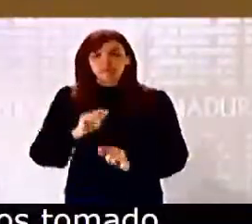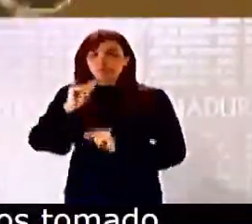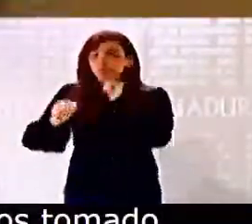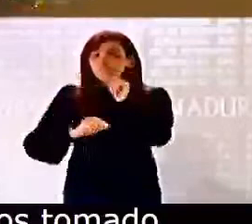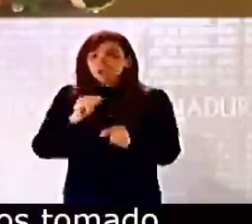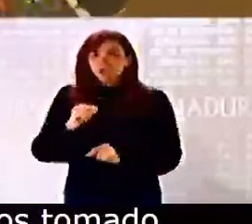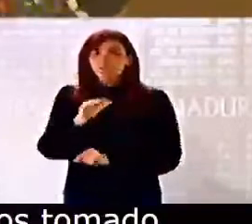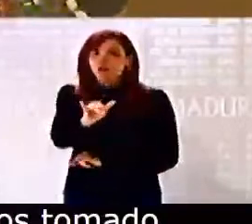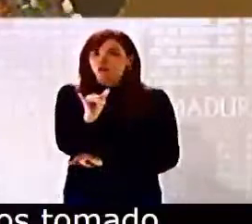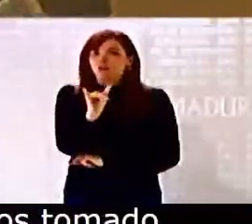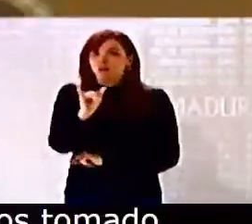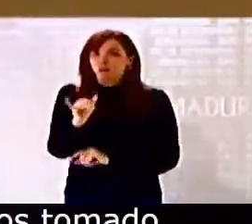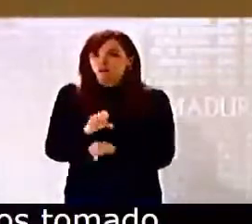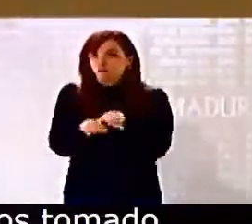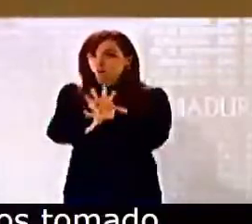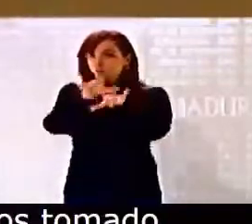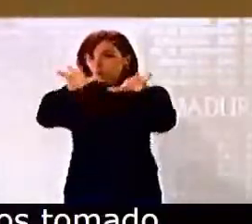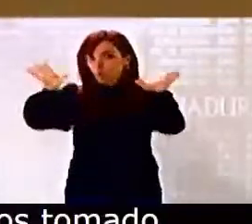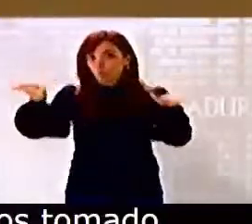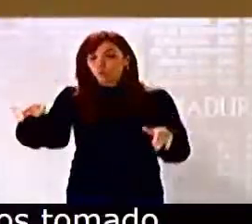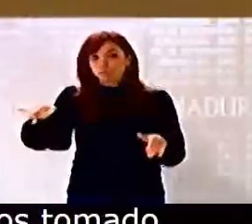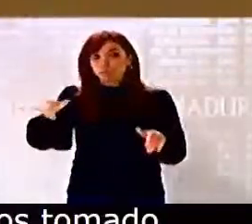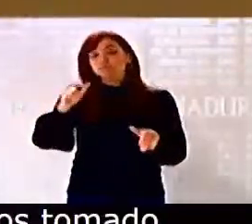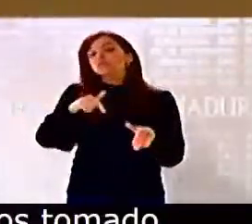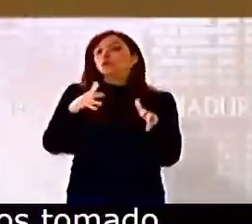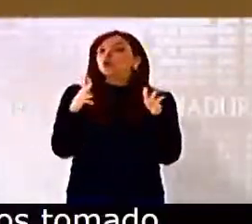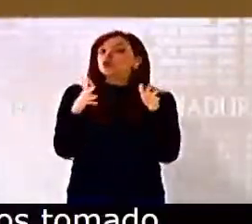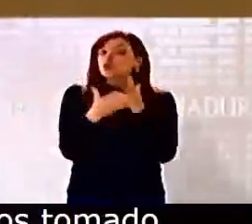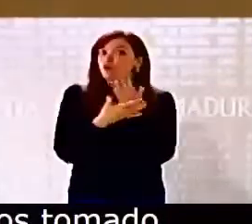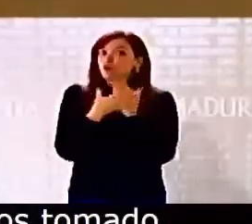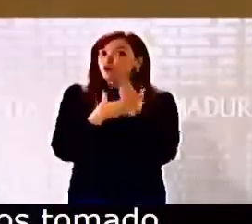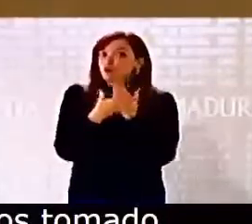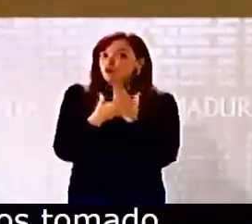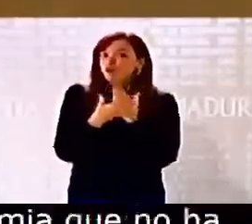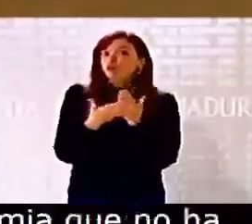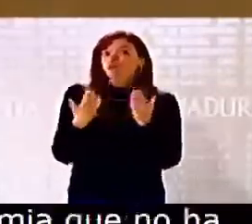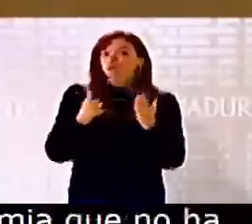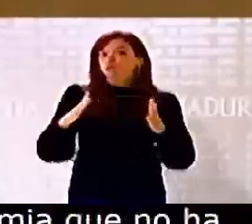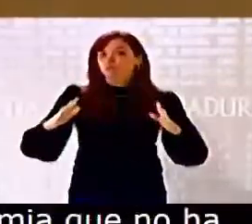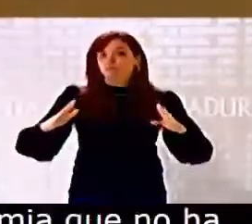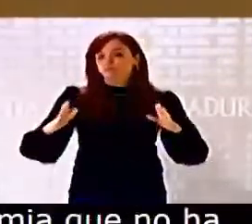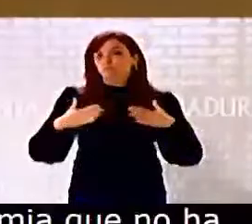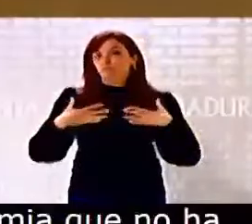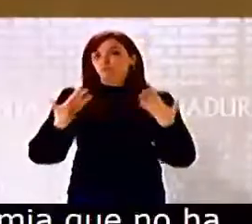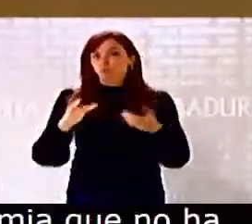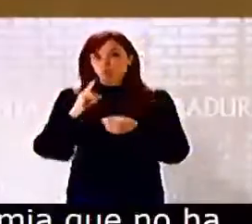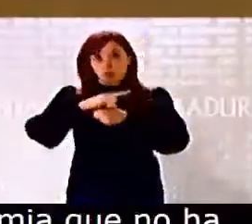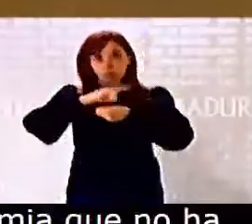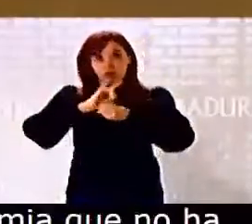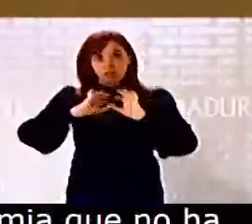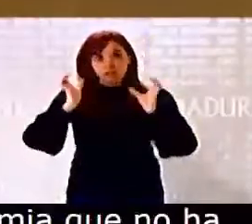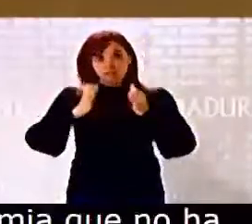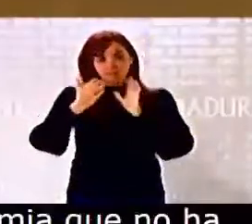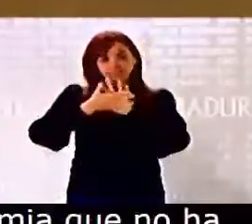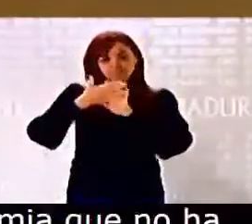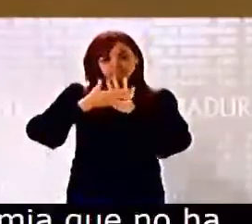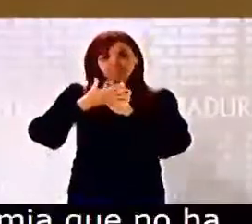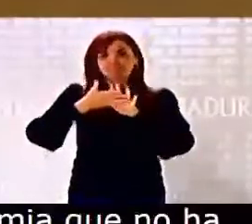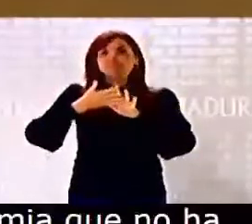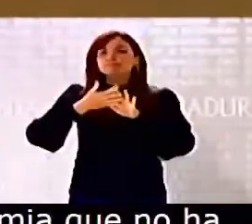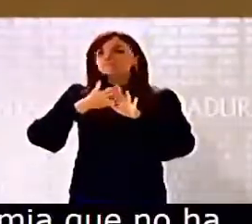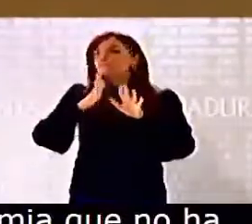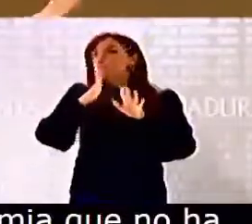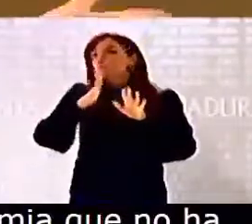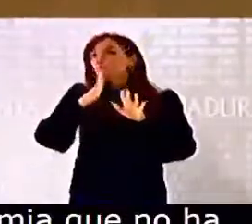ahí. Sin ir más lejos, el Consejo de Gobierno tuvo que reunirse de forma extraordinaria el lunes para perimetrar Burguillos